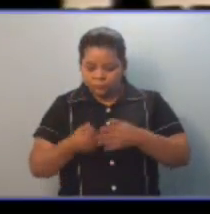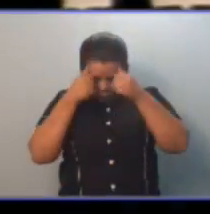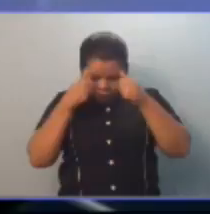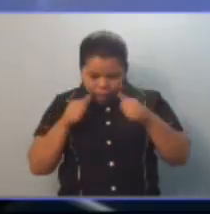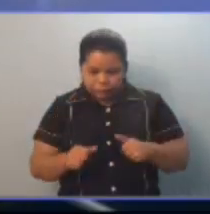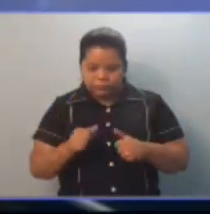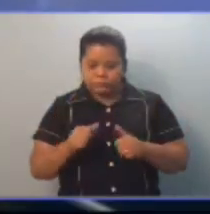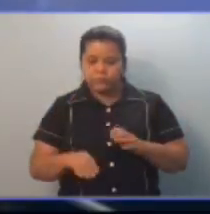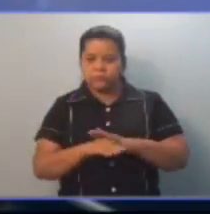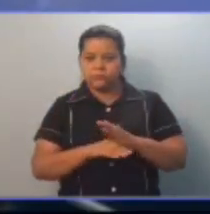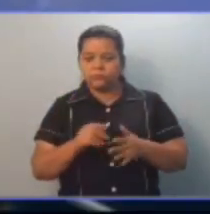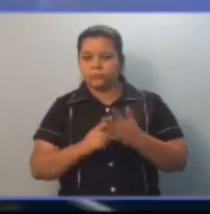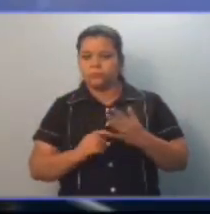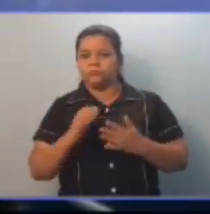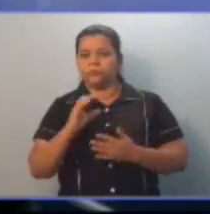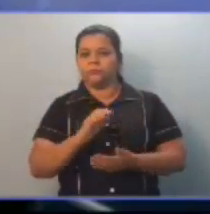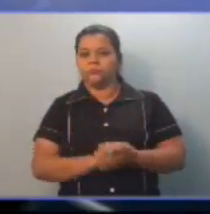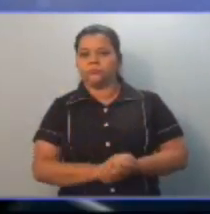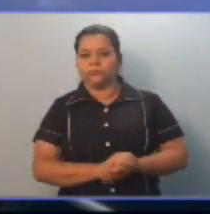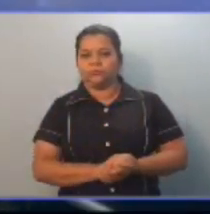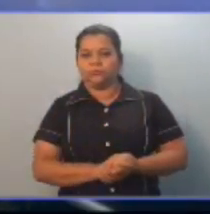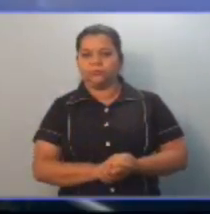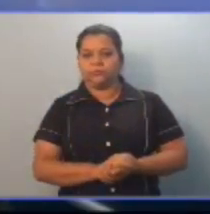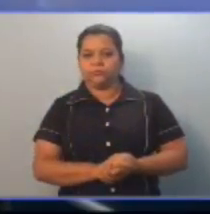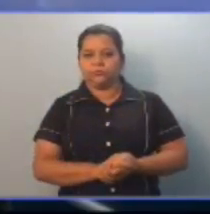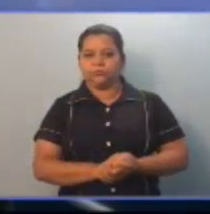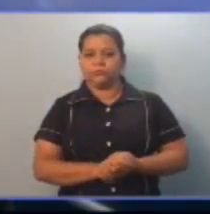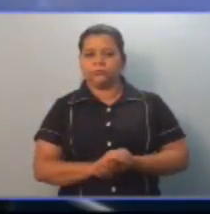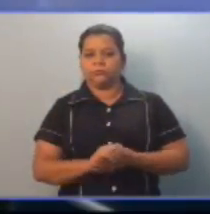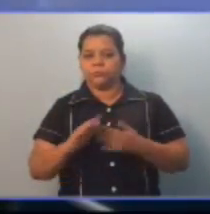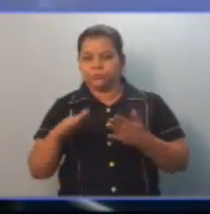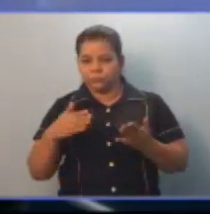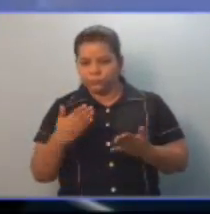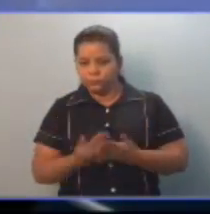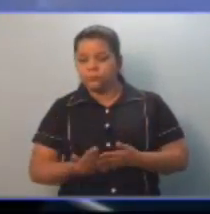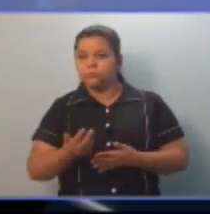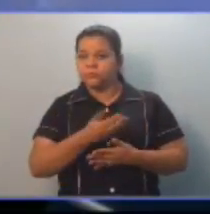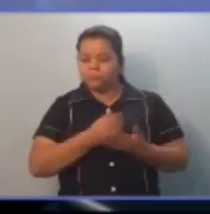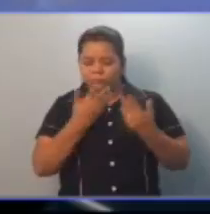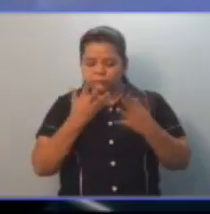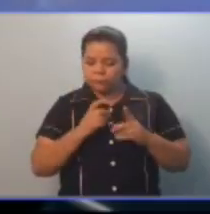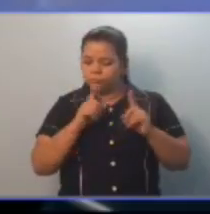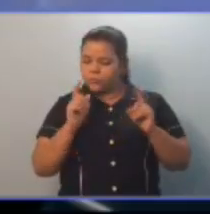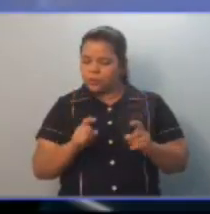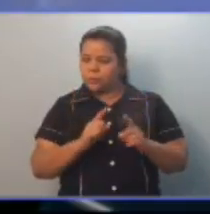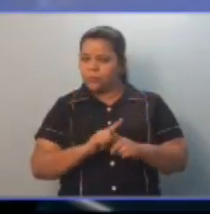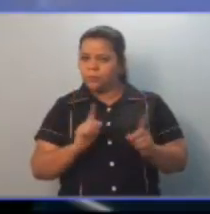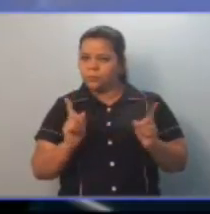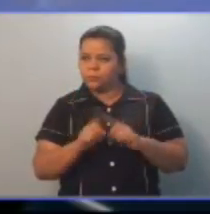planteó el colega diputado Martel. Se voy a cambiar mi pregunta. Sí.